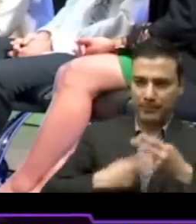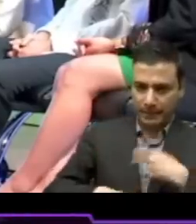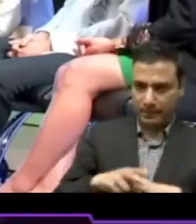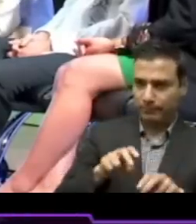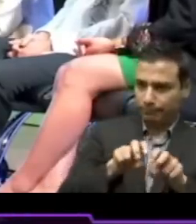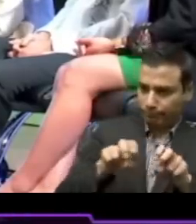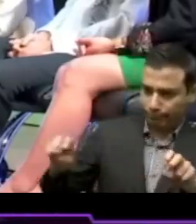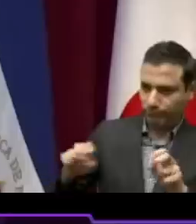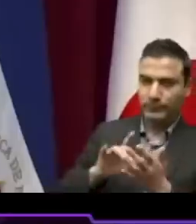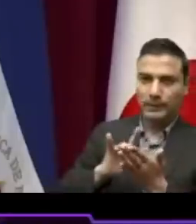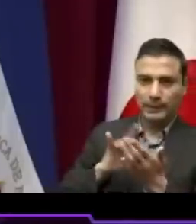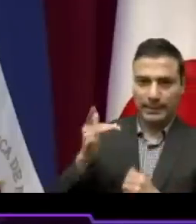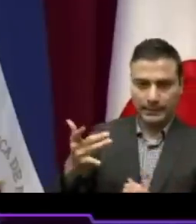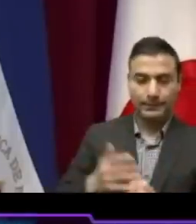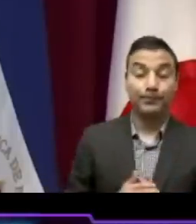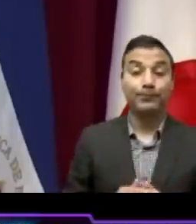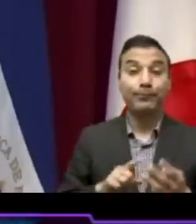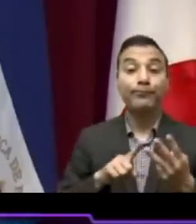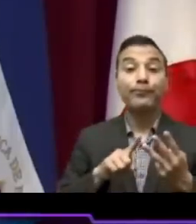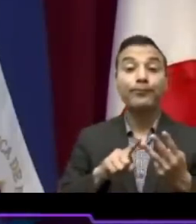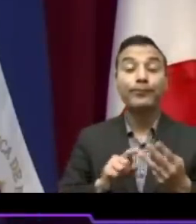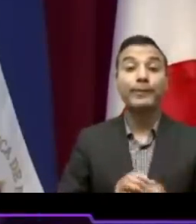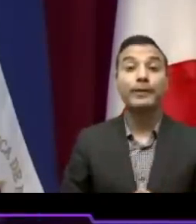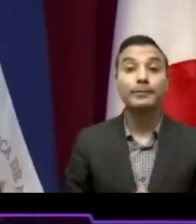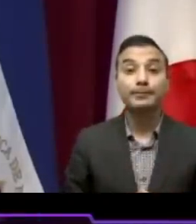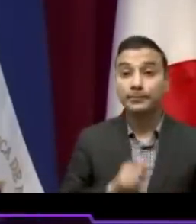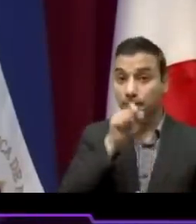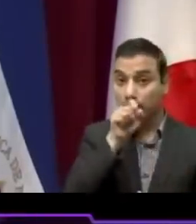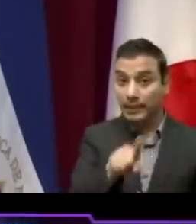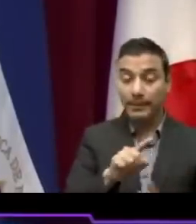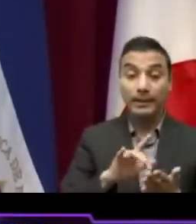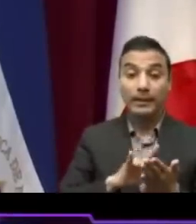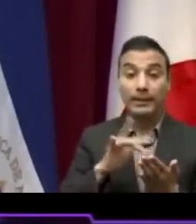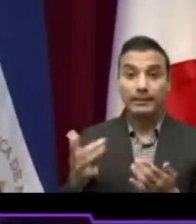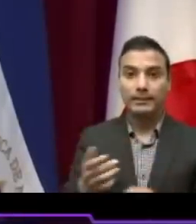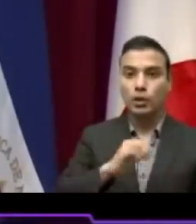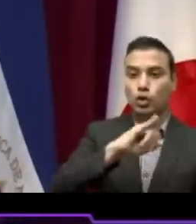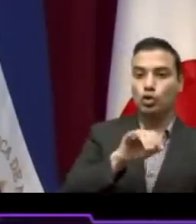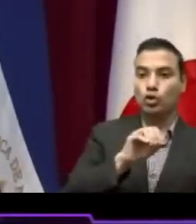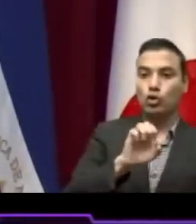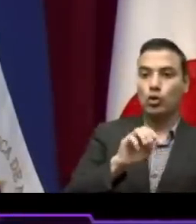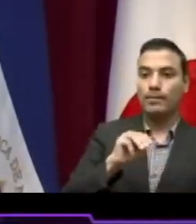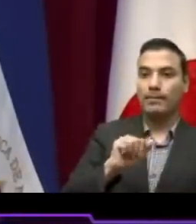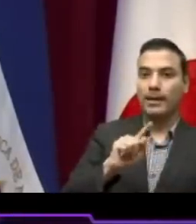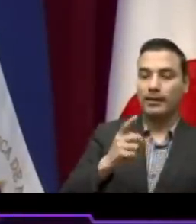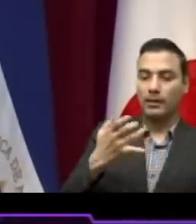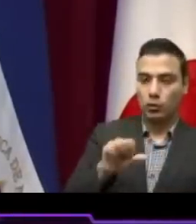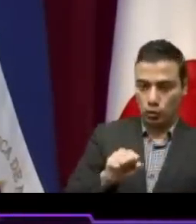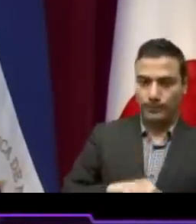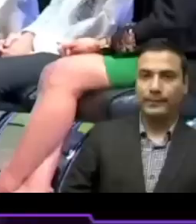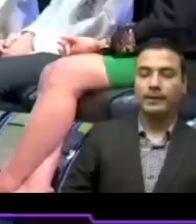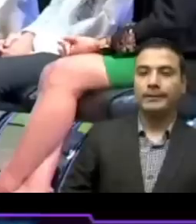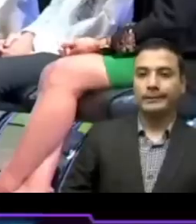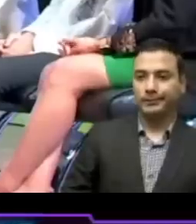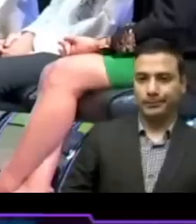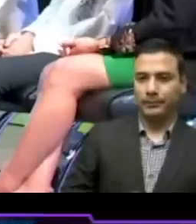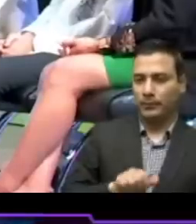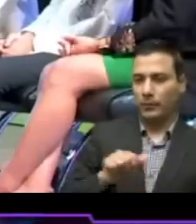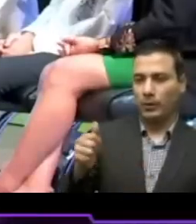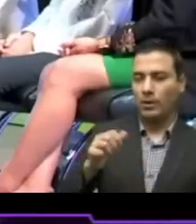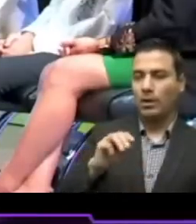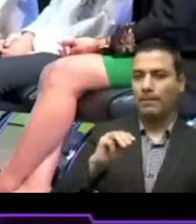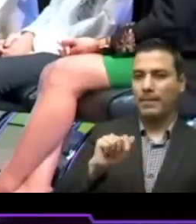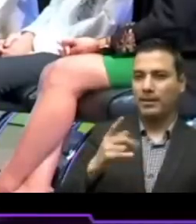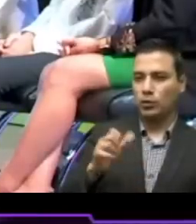presentes en tercer lugar Quiero agradecer particularmente a Joe mathews y Bruno kauffman copresidentes del foro global